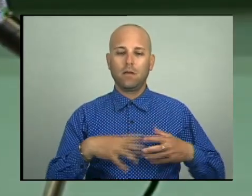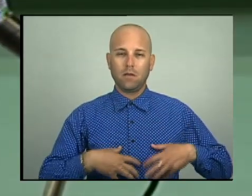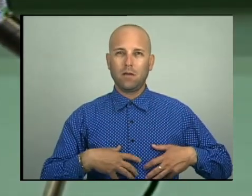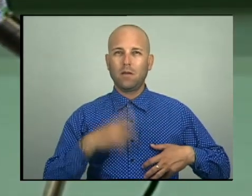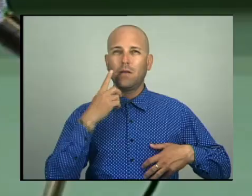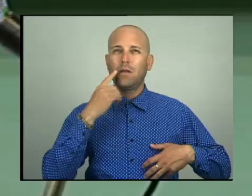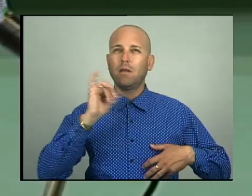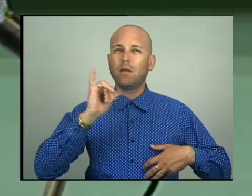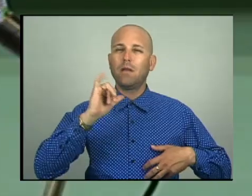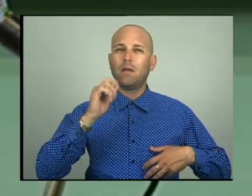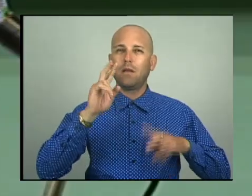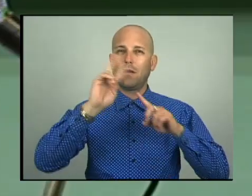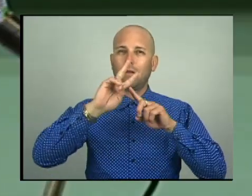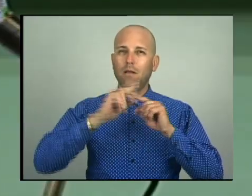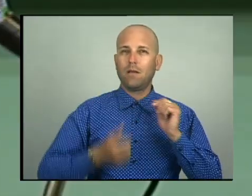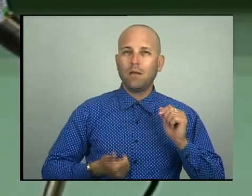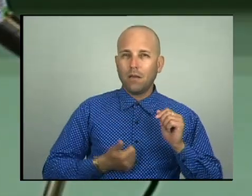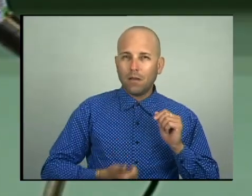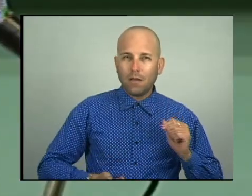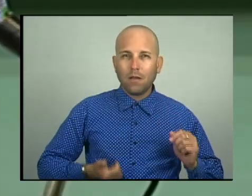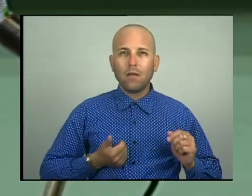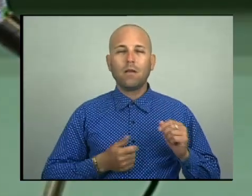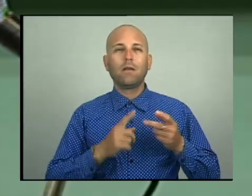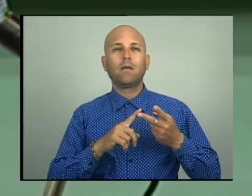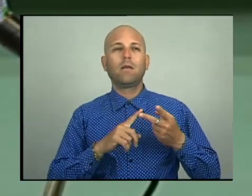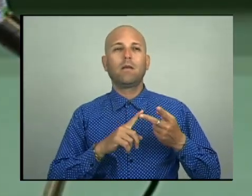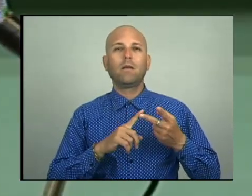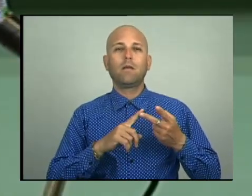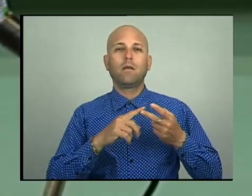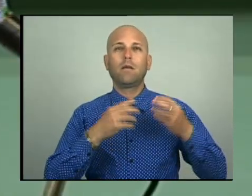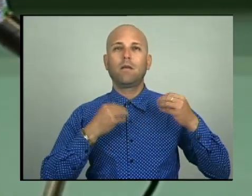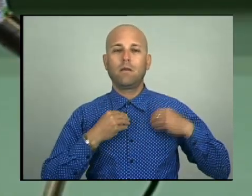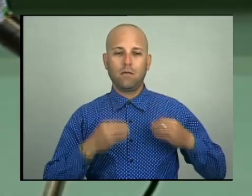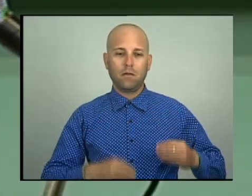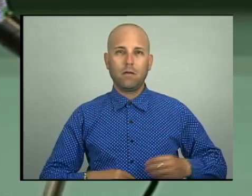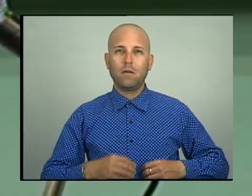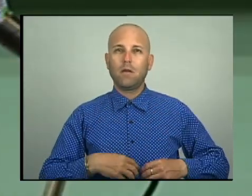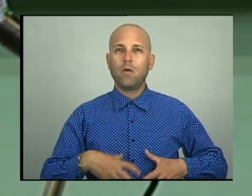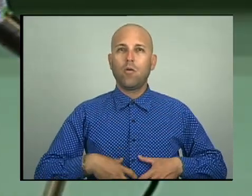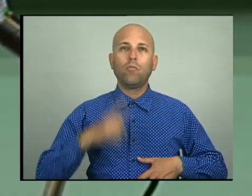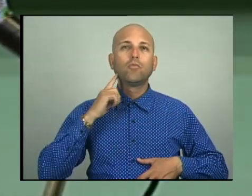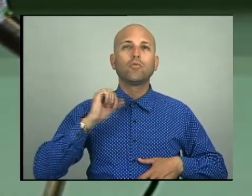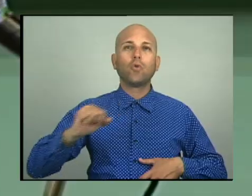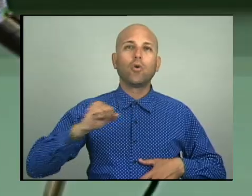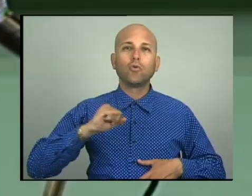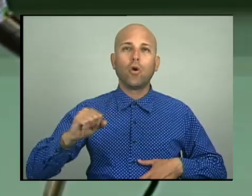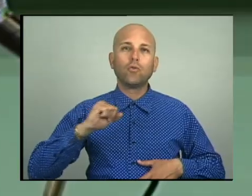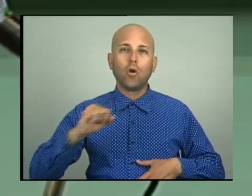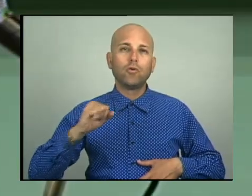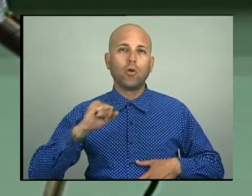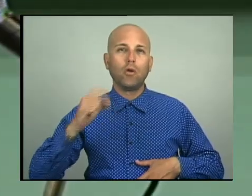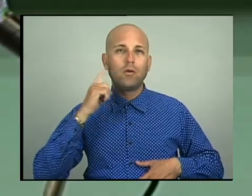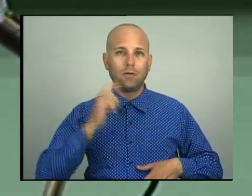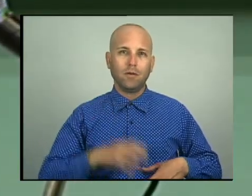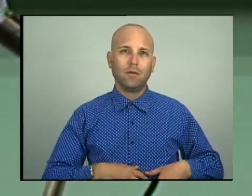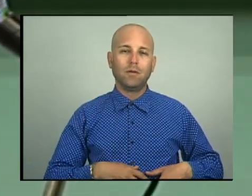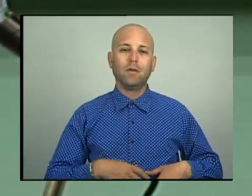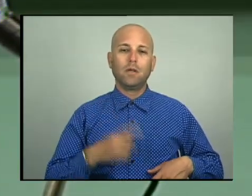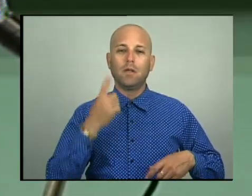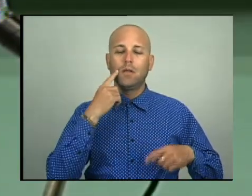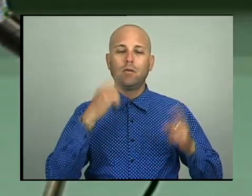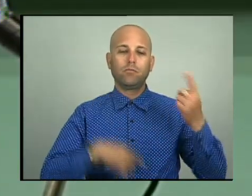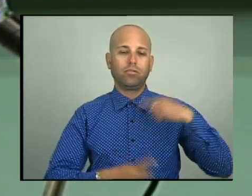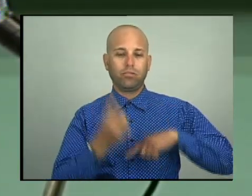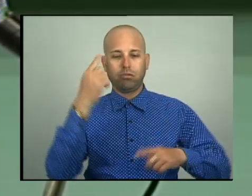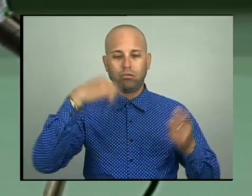el Fallot es un tipo de anomalía que afecta el desarrollo del troncocono, que es lo que da la salida a los vasos, o sea,